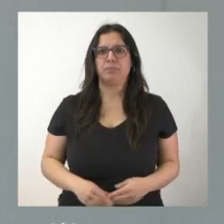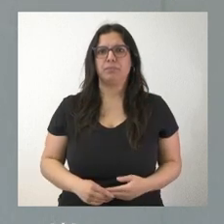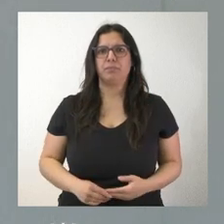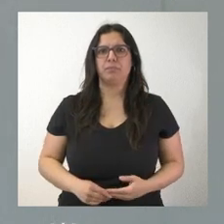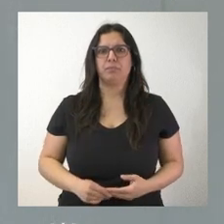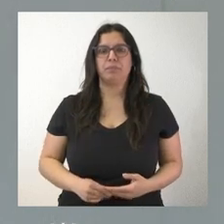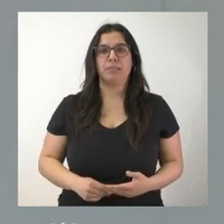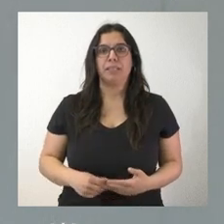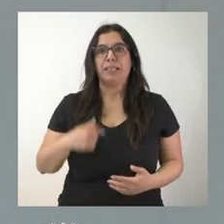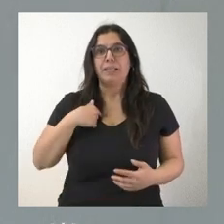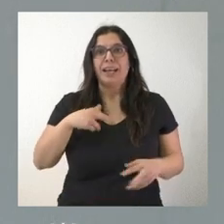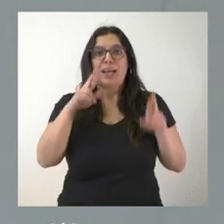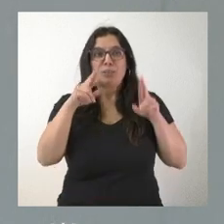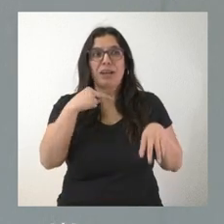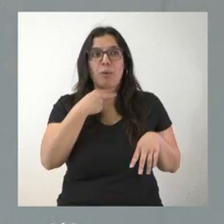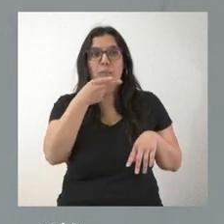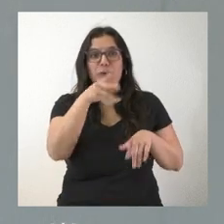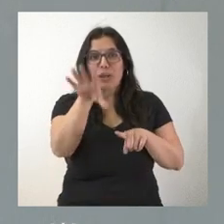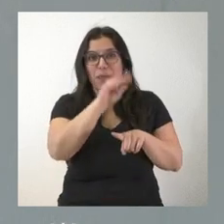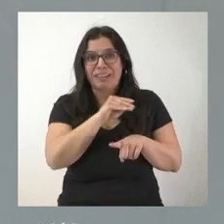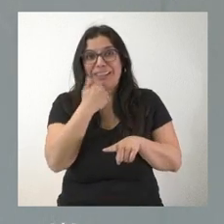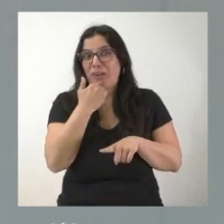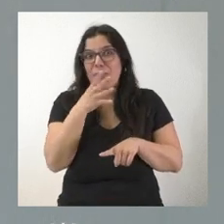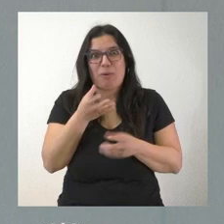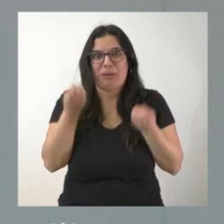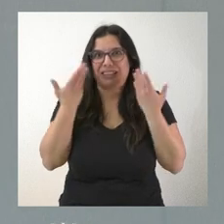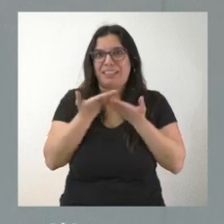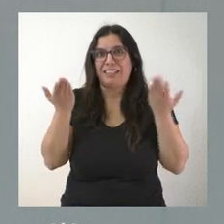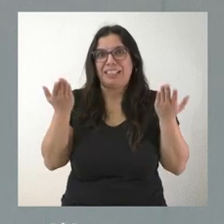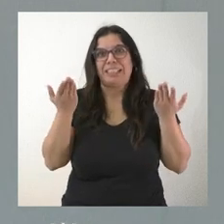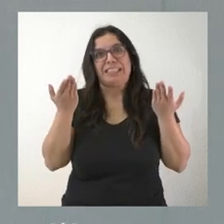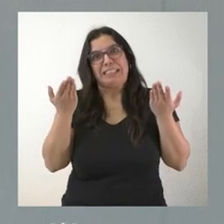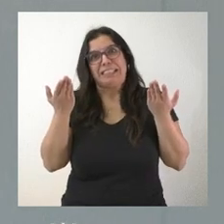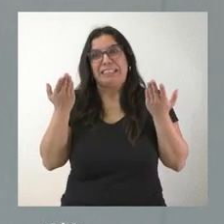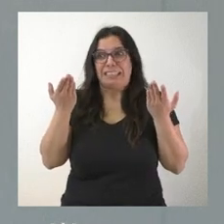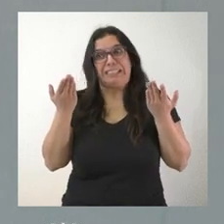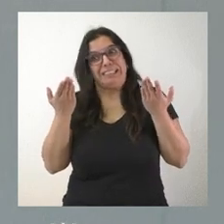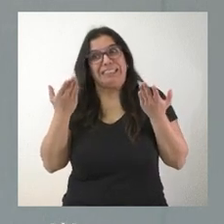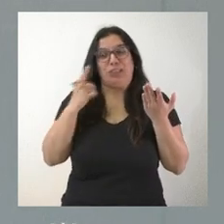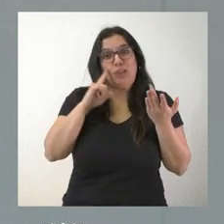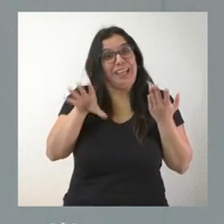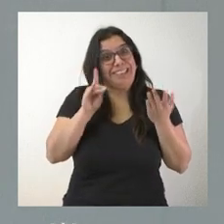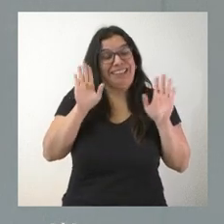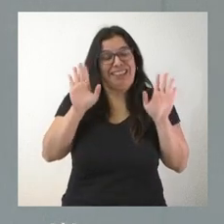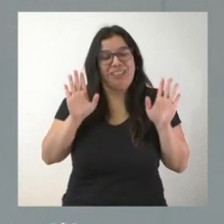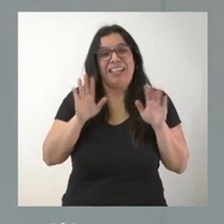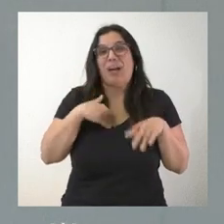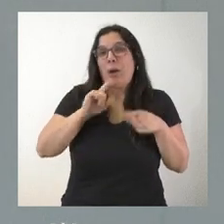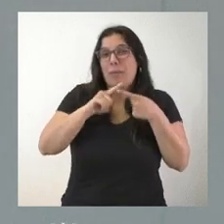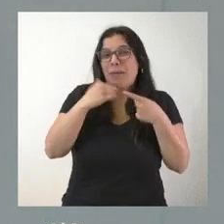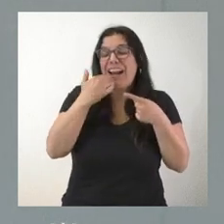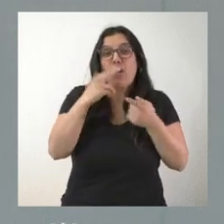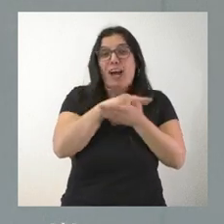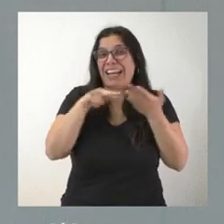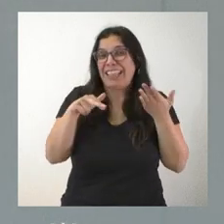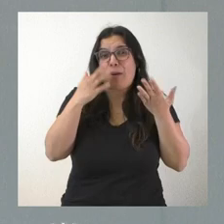confiamos en que el portavoz haya entendido pues es mucho confiar Sí en la primera pregunta le entendió algo de Galicia pero